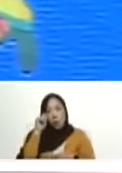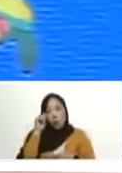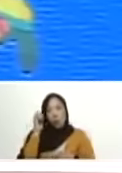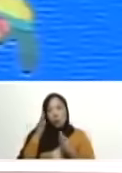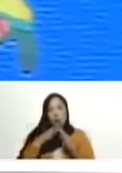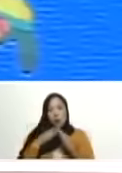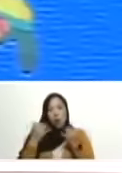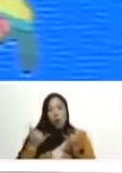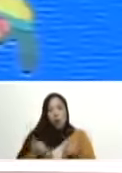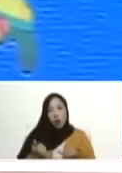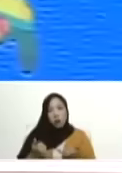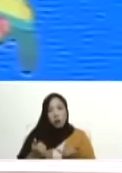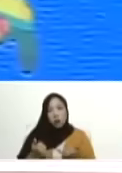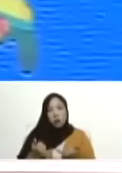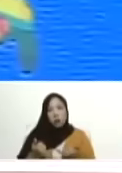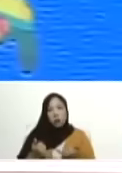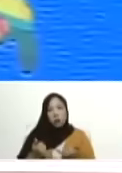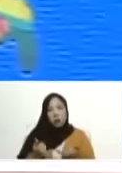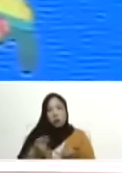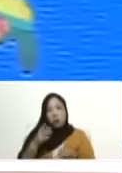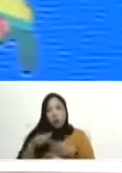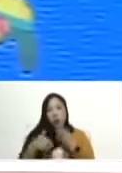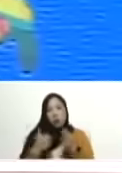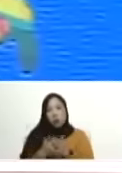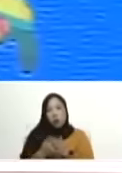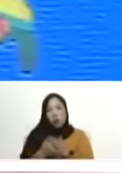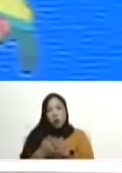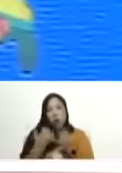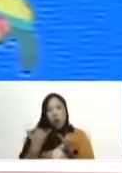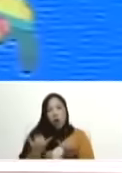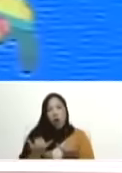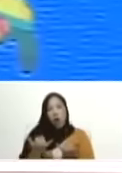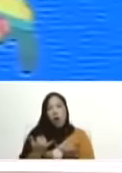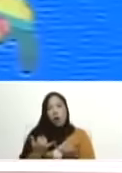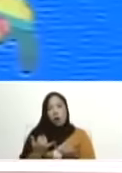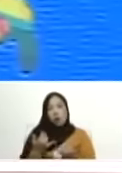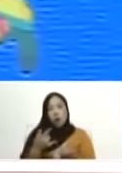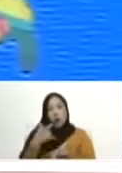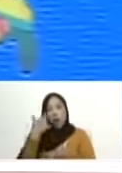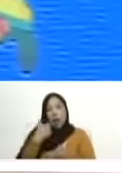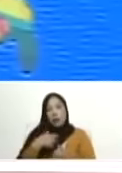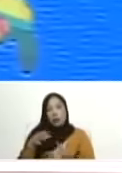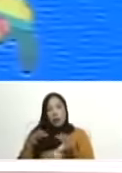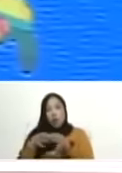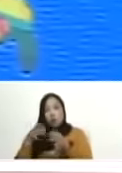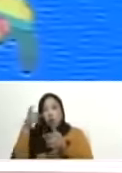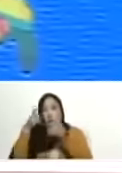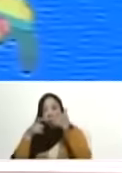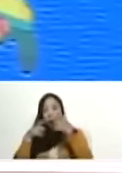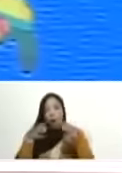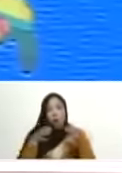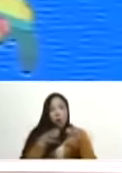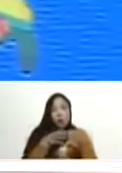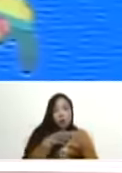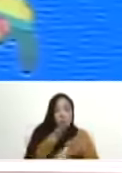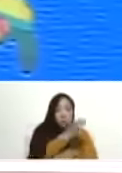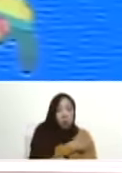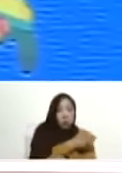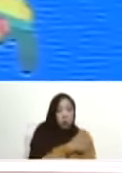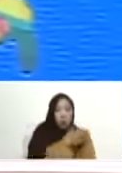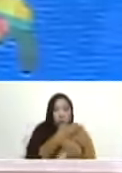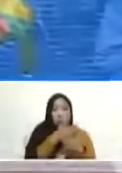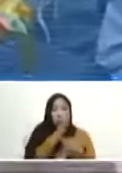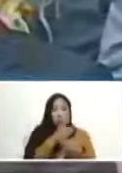casos como estos debemos ser parciales, pero parciales por Venezuela, parciales por